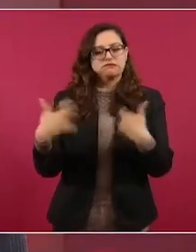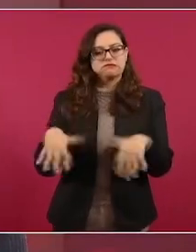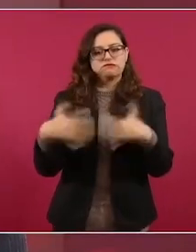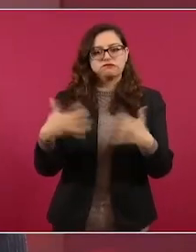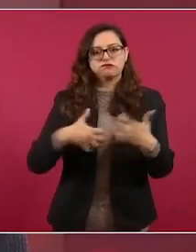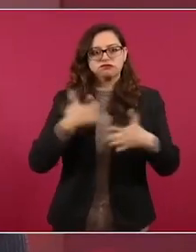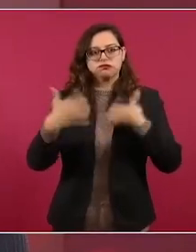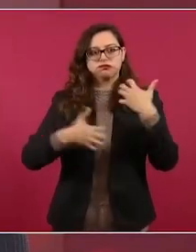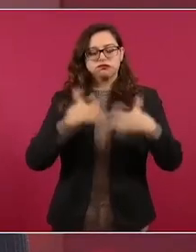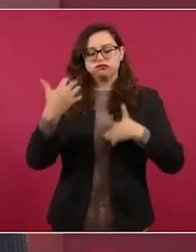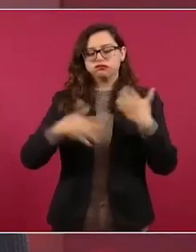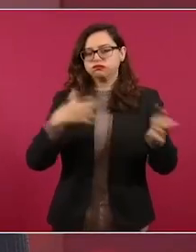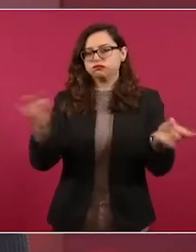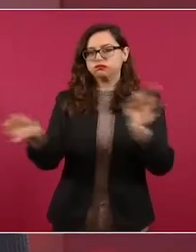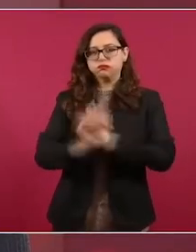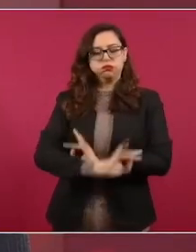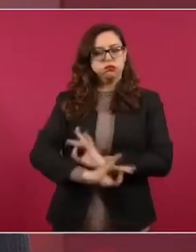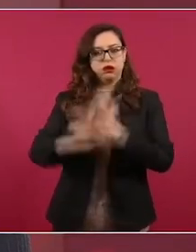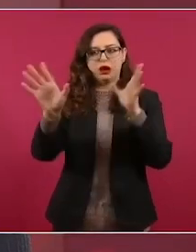furibundos.